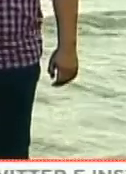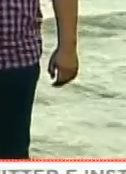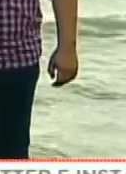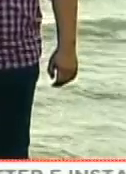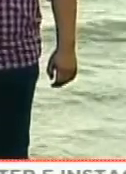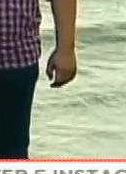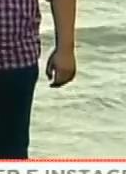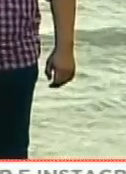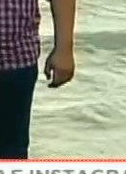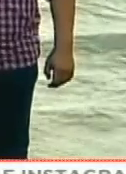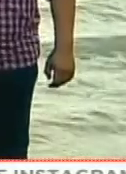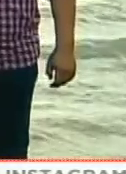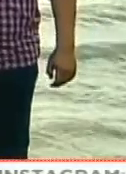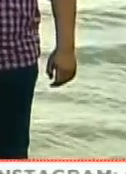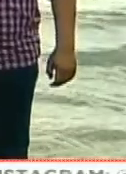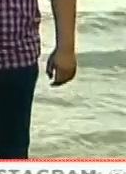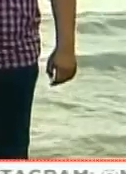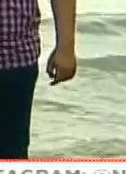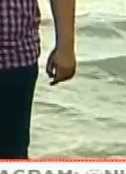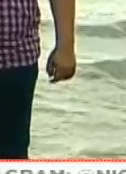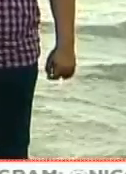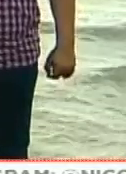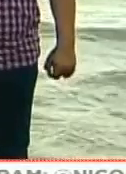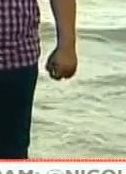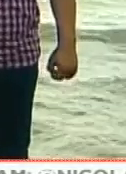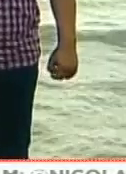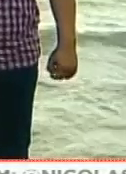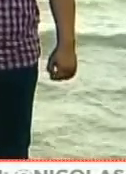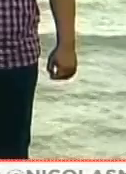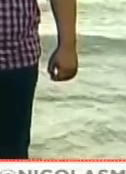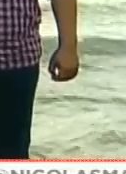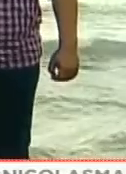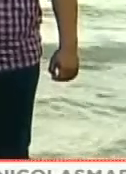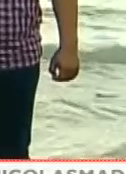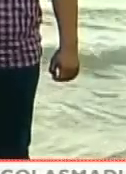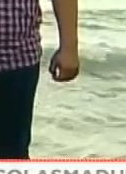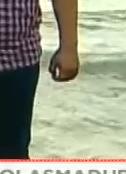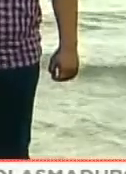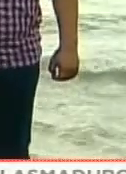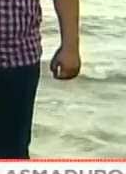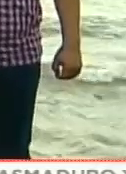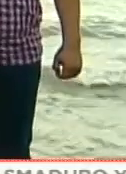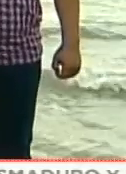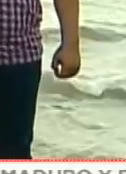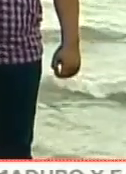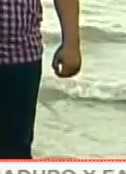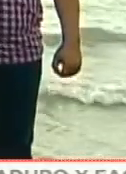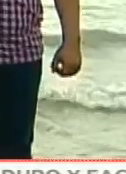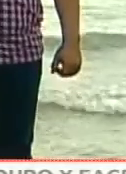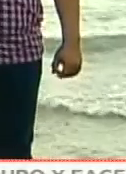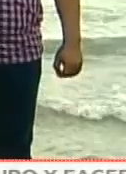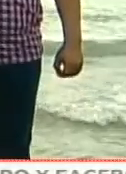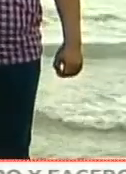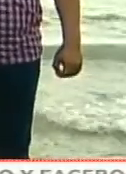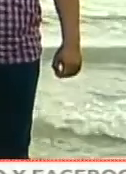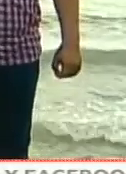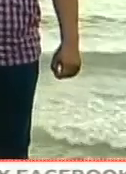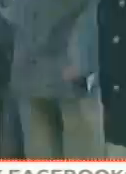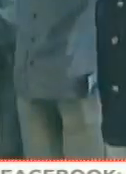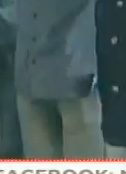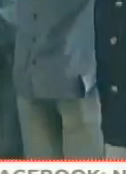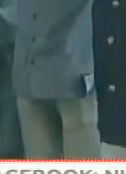tenga la tranquilidad de que tiene en el sector acuático y en la industria naval venezolana un ejército de hombres y